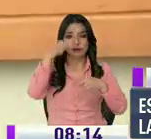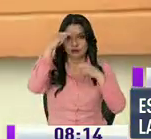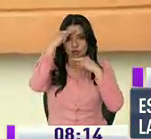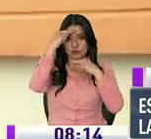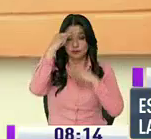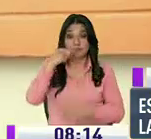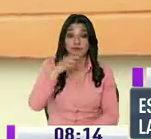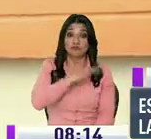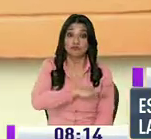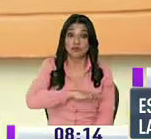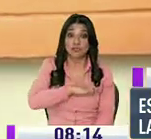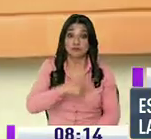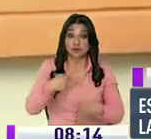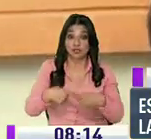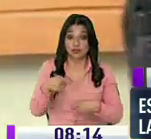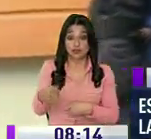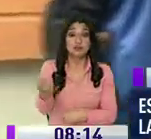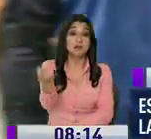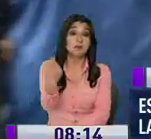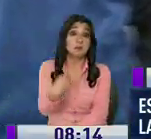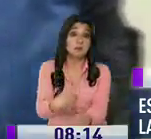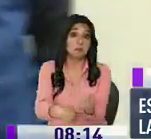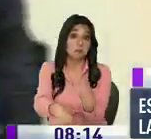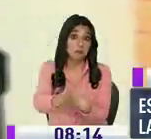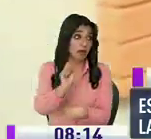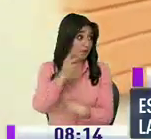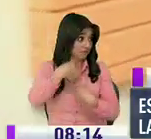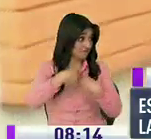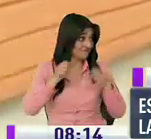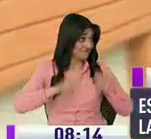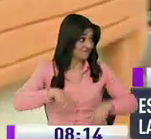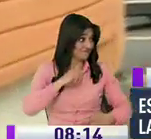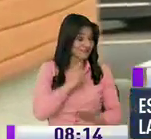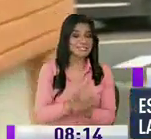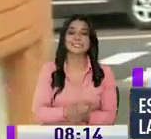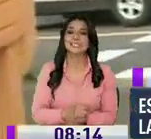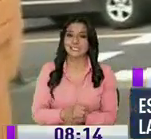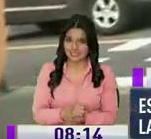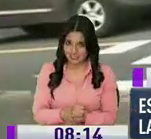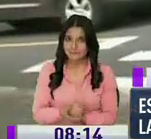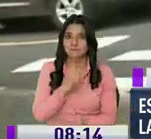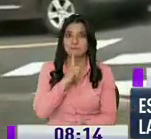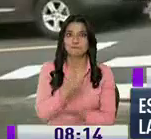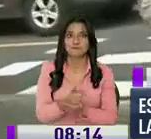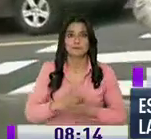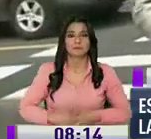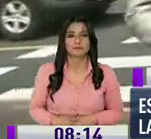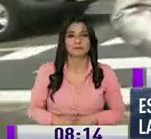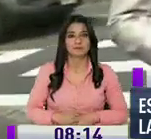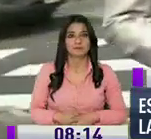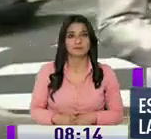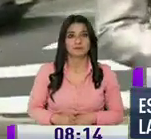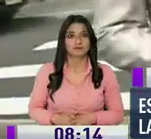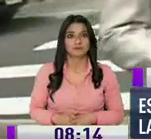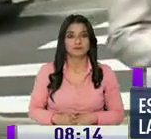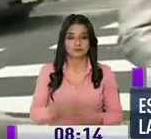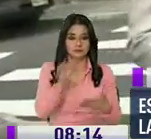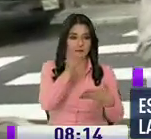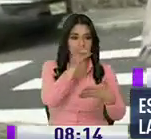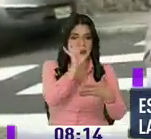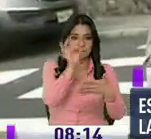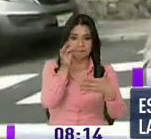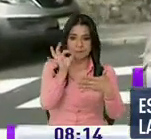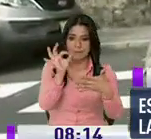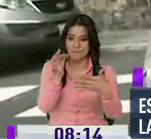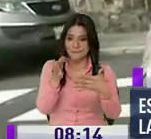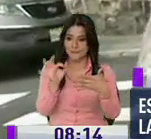Quito va a dotar esos coches para que de todas maneras puedan participar. Así es, nosotros haremos una calificación de los